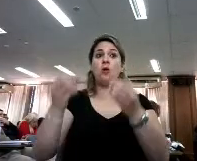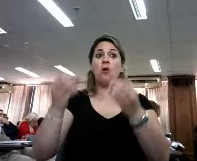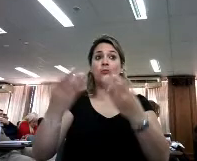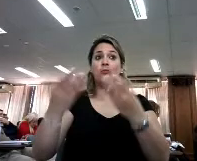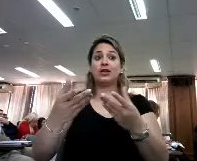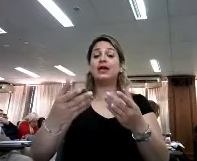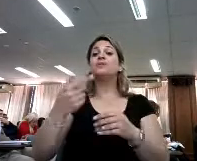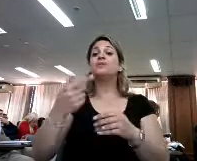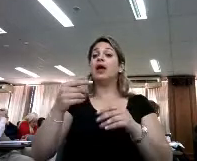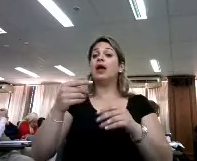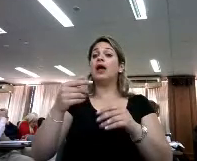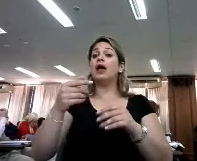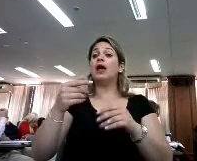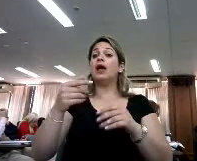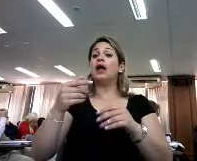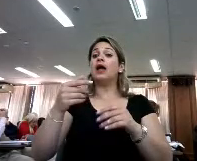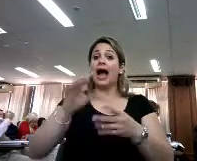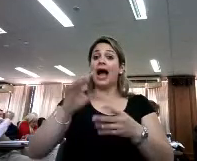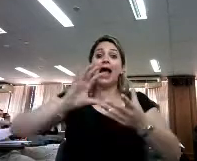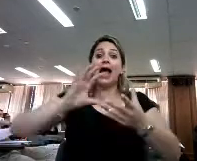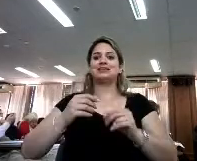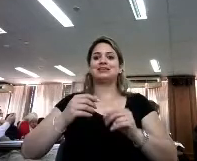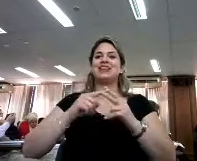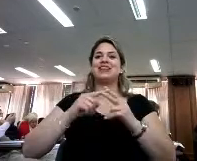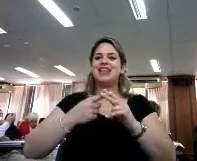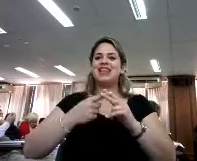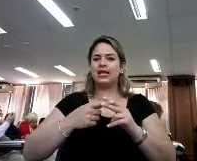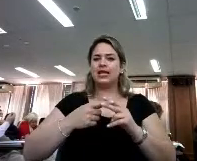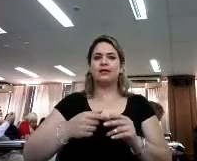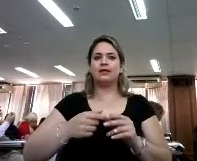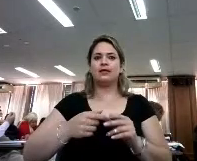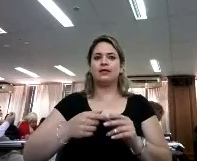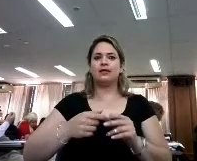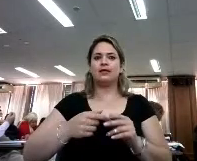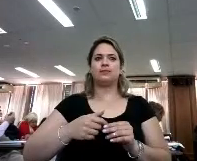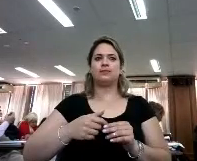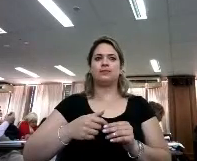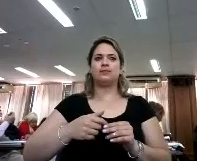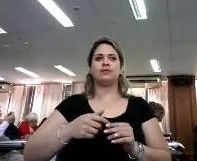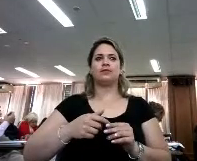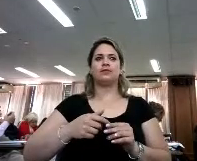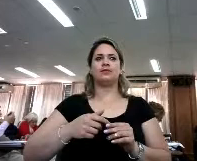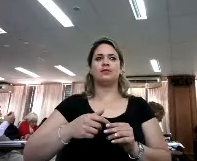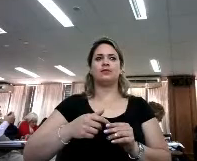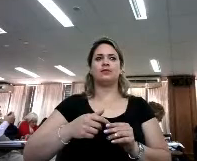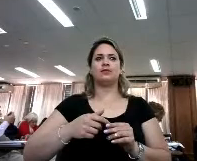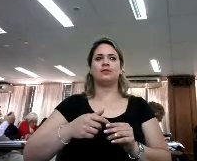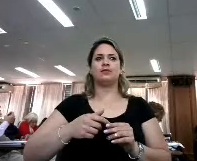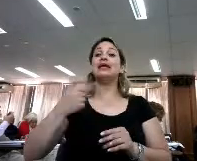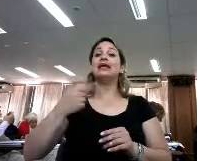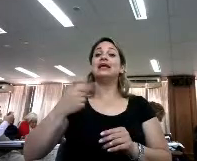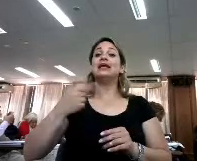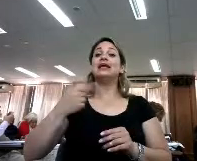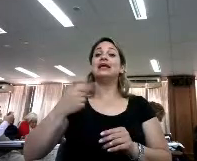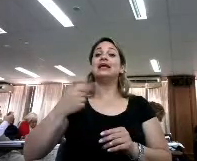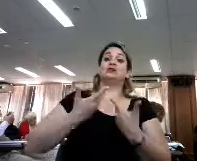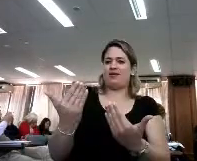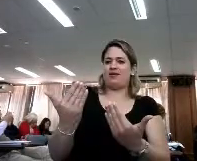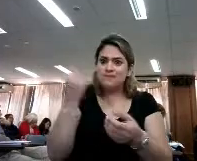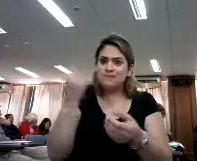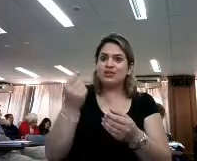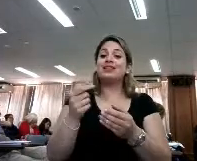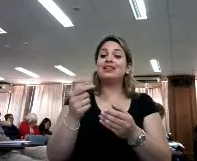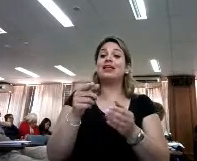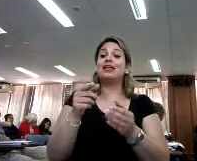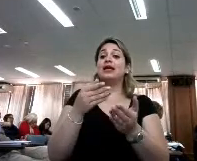efectivamente existen formas técnicas que me permiten garantizar el control. ¿Para qué me sirven estas medidas